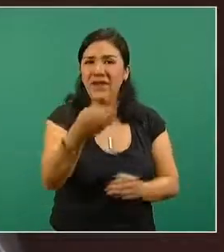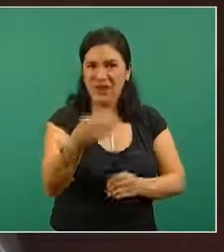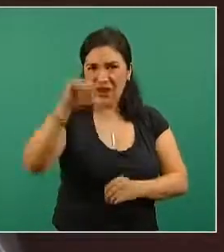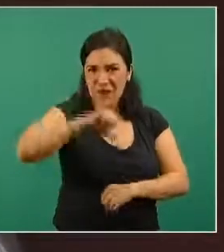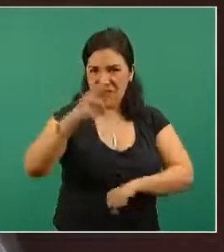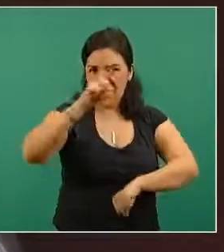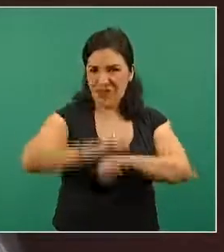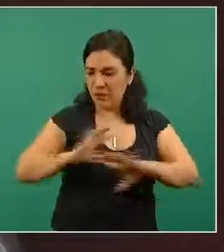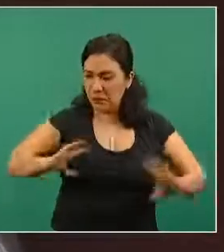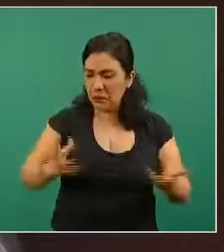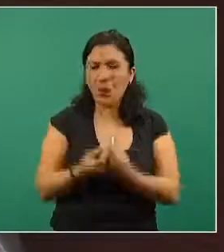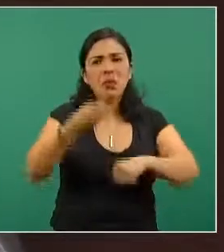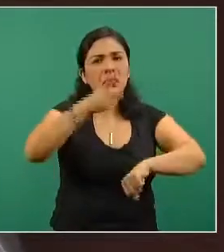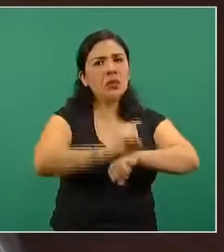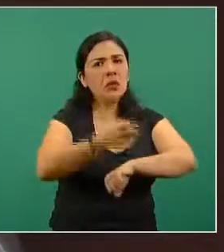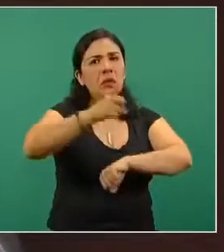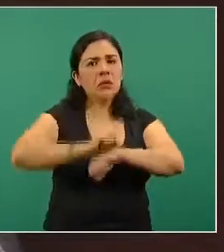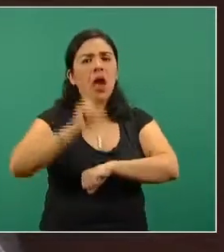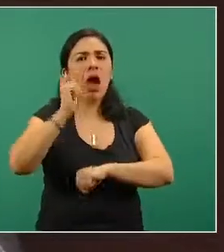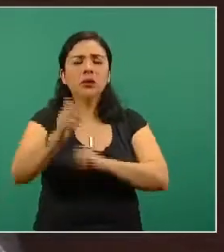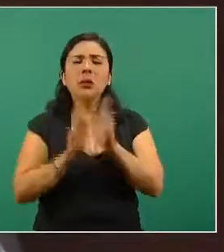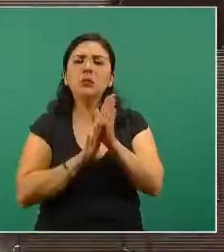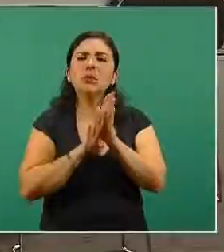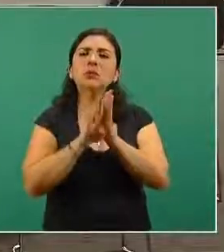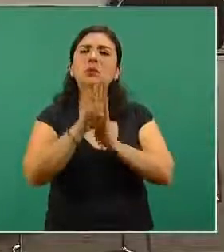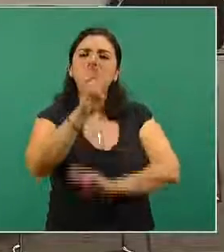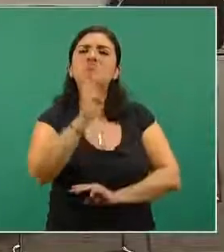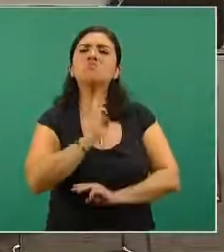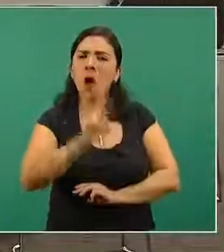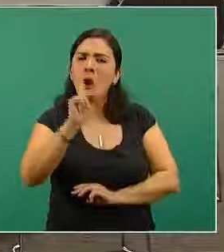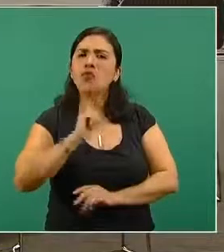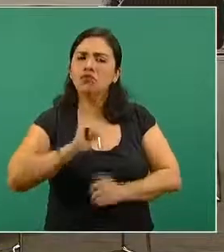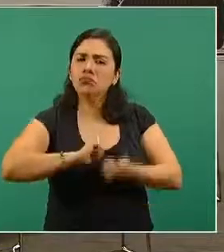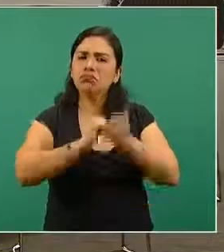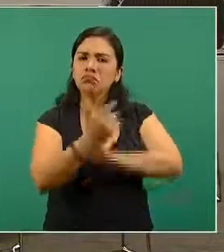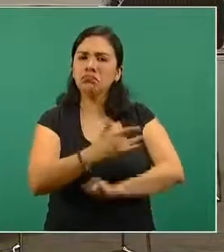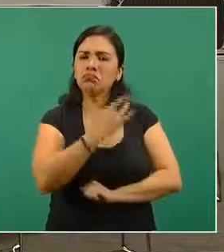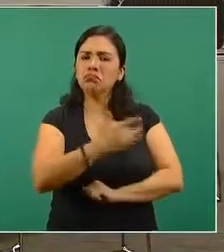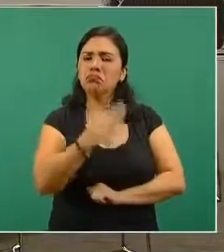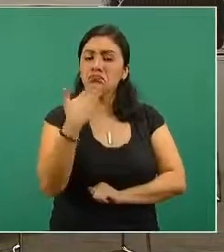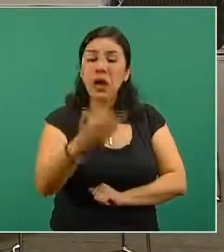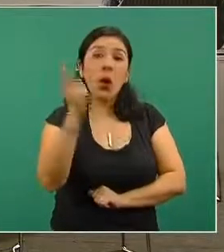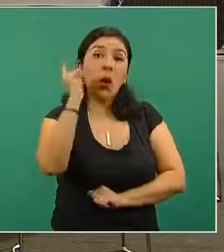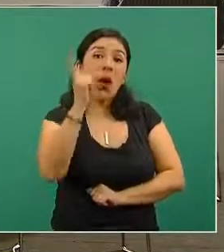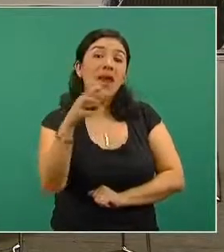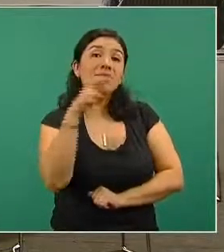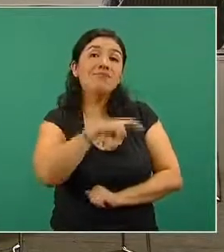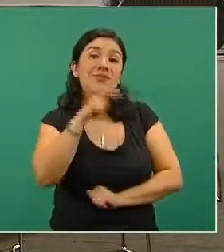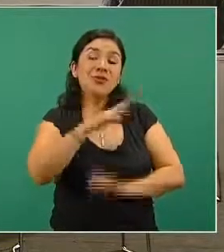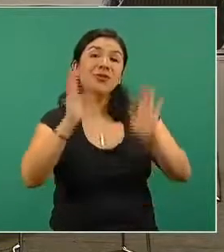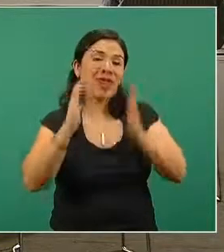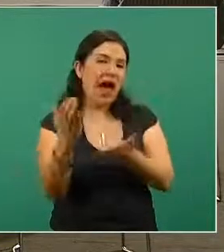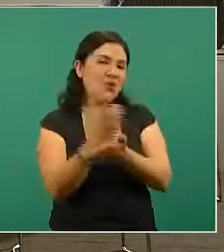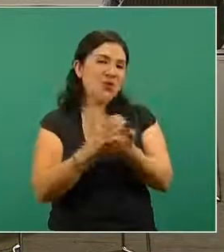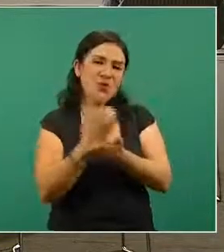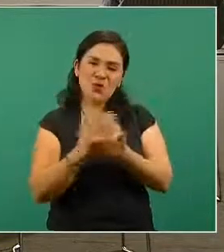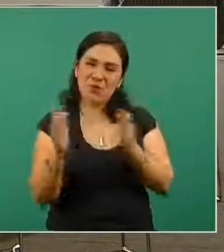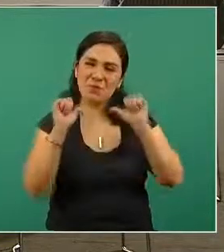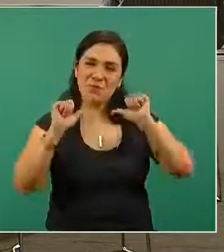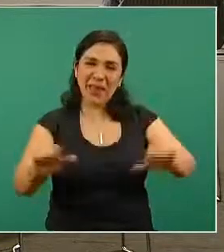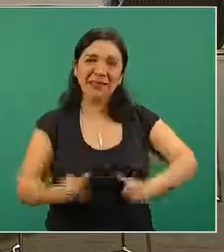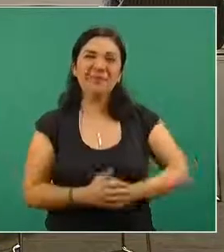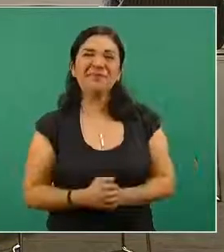de hoy, todos los días ha ido hacia un estado de mucha mejoría y esperamos que pronto estará totalmente